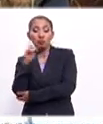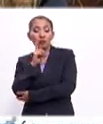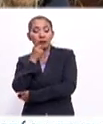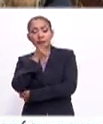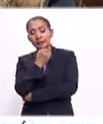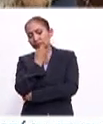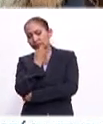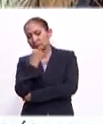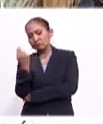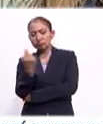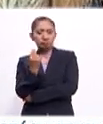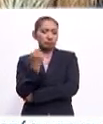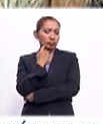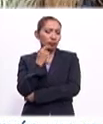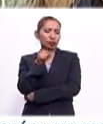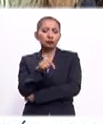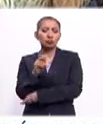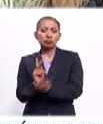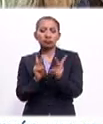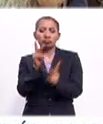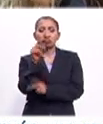Cuando ella dice necesito